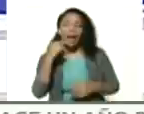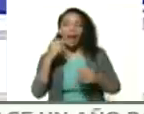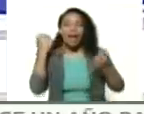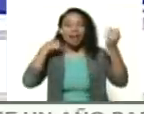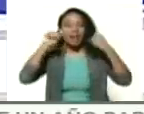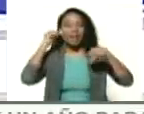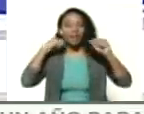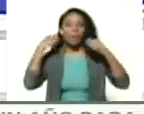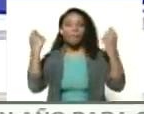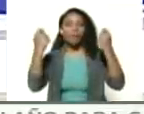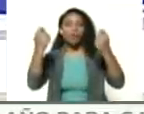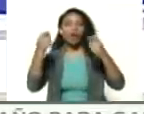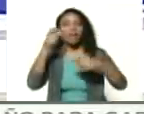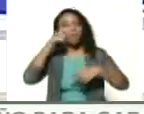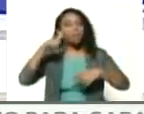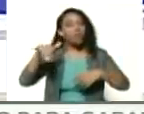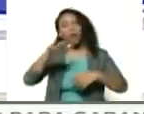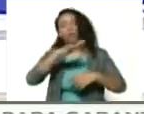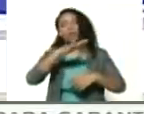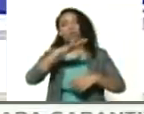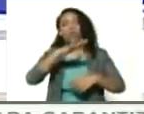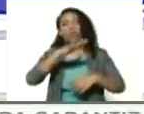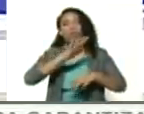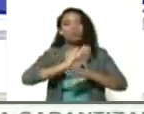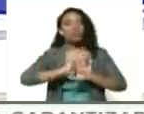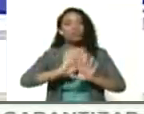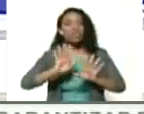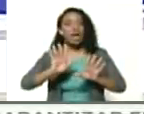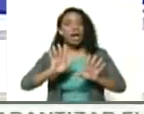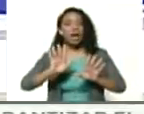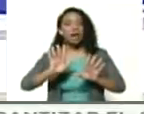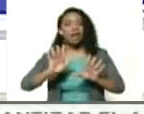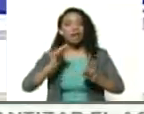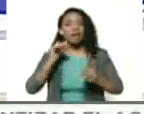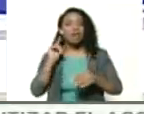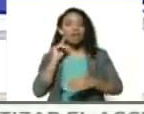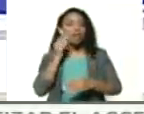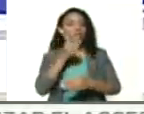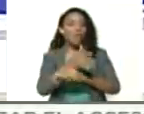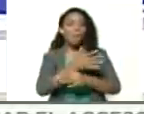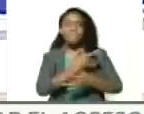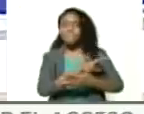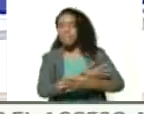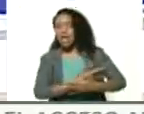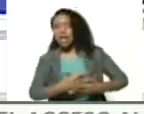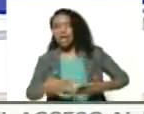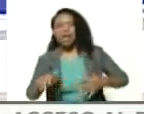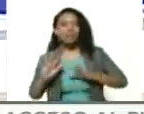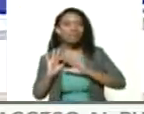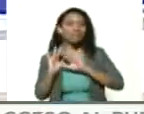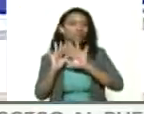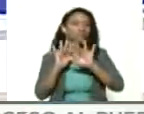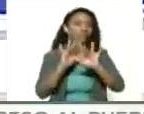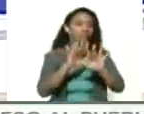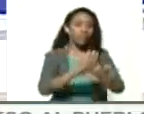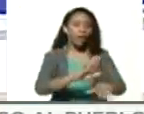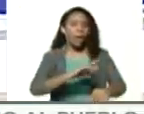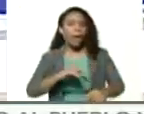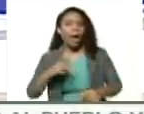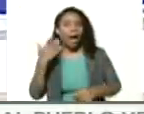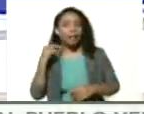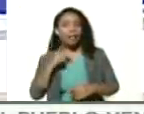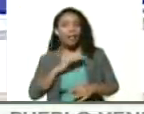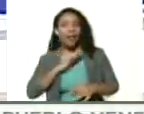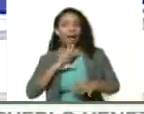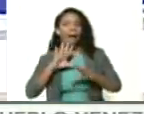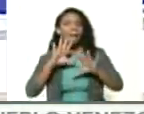popular. Ya el pueblo se había ido por miles a tomar la alcabala